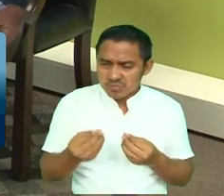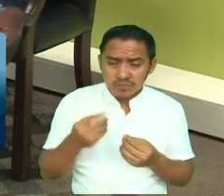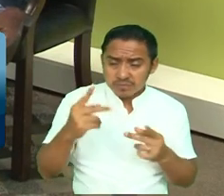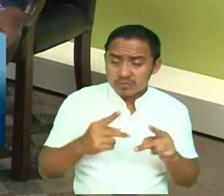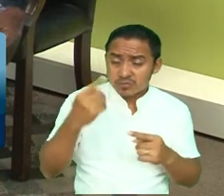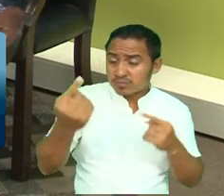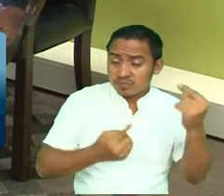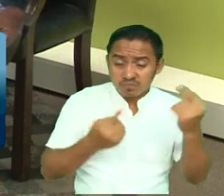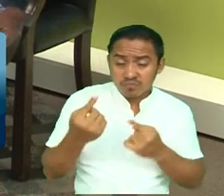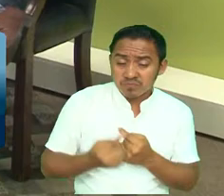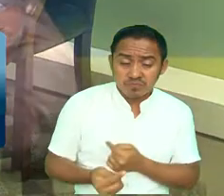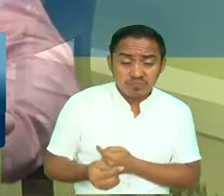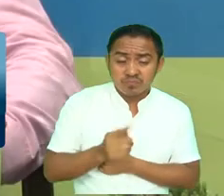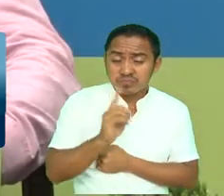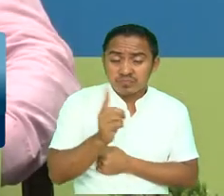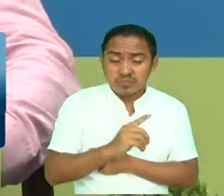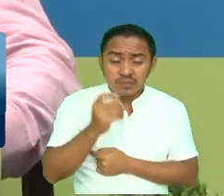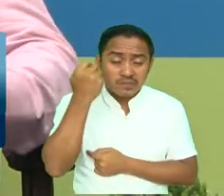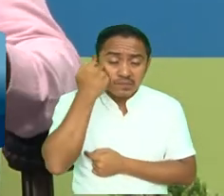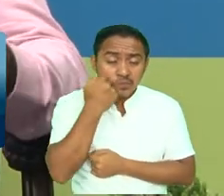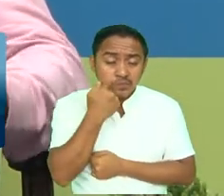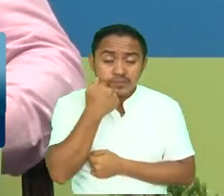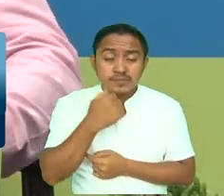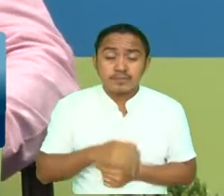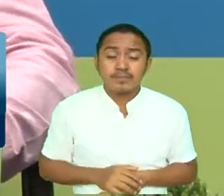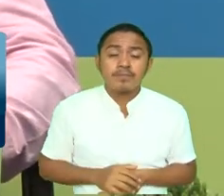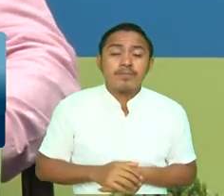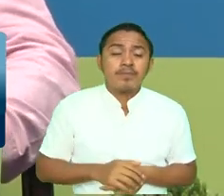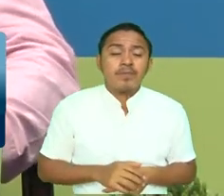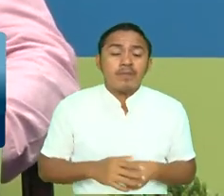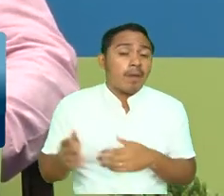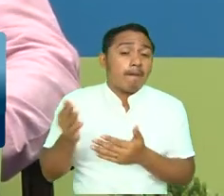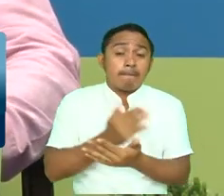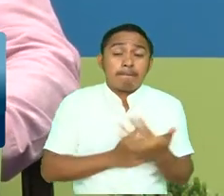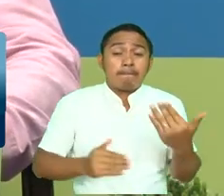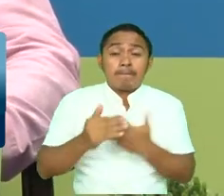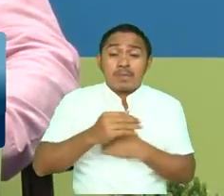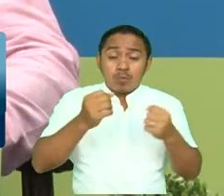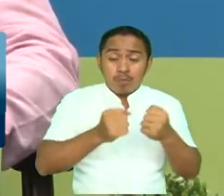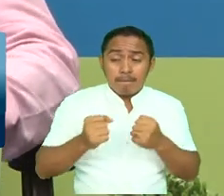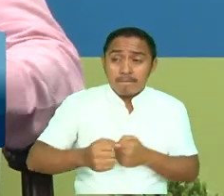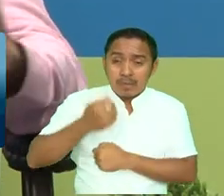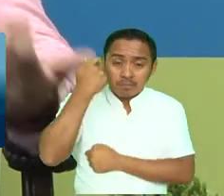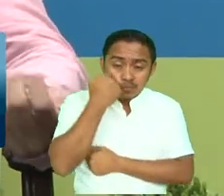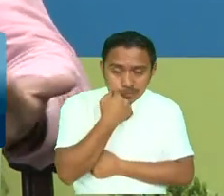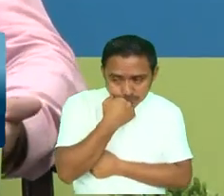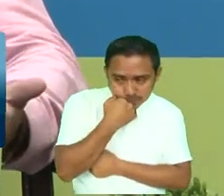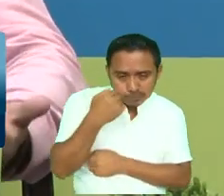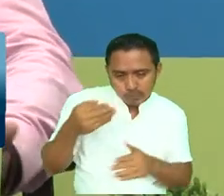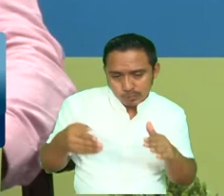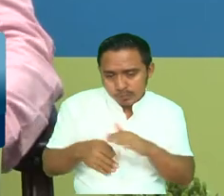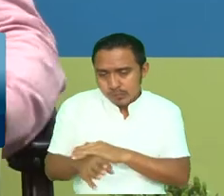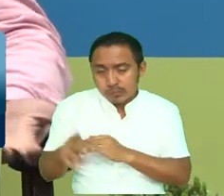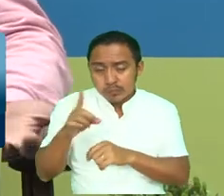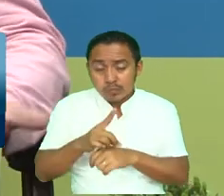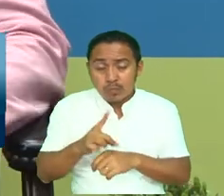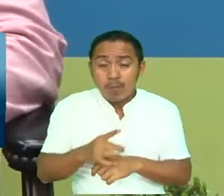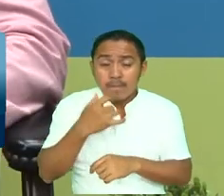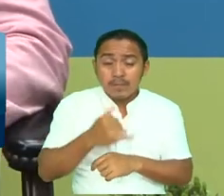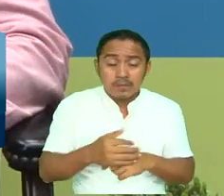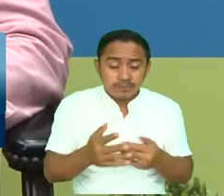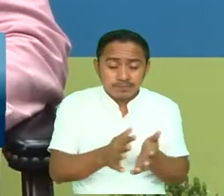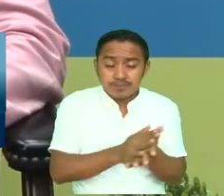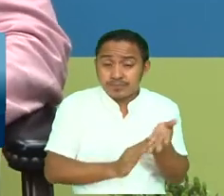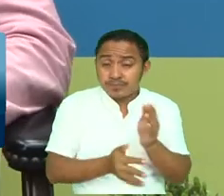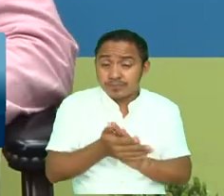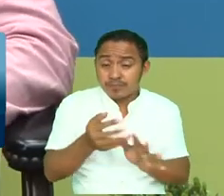qué? Por eso mismo que dice, por lo que es la pena. Y más en lo que son los varones. Un varón le va a dar pena ir a pasar consulta porque le sudan las manos